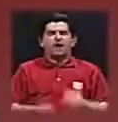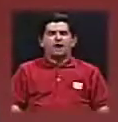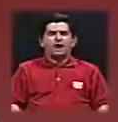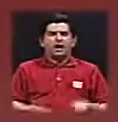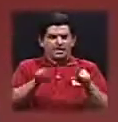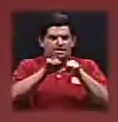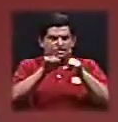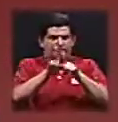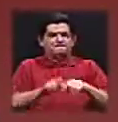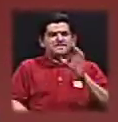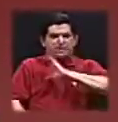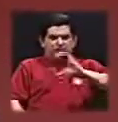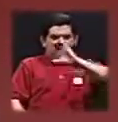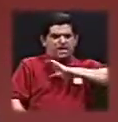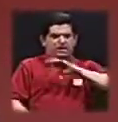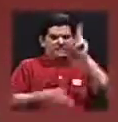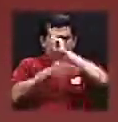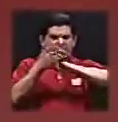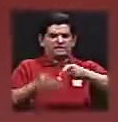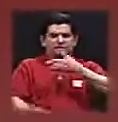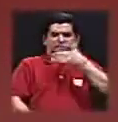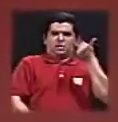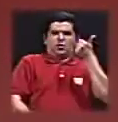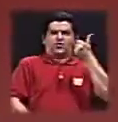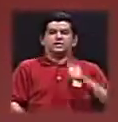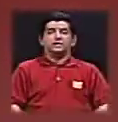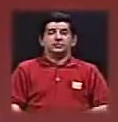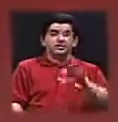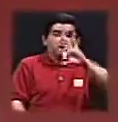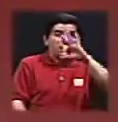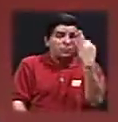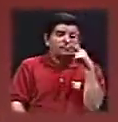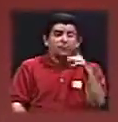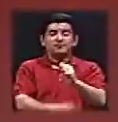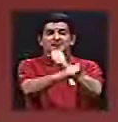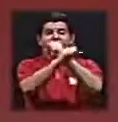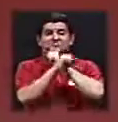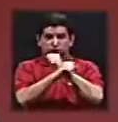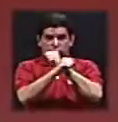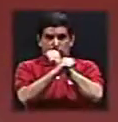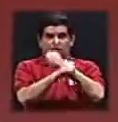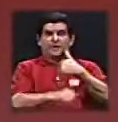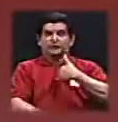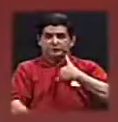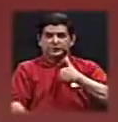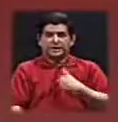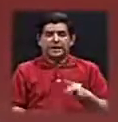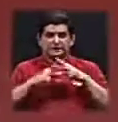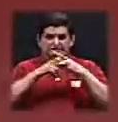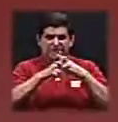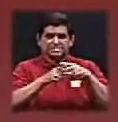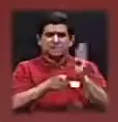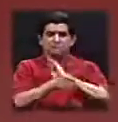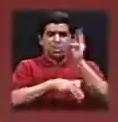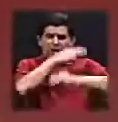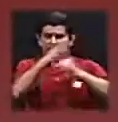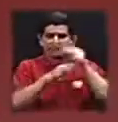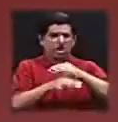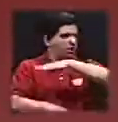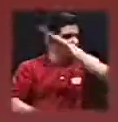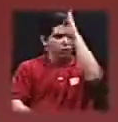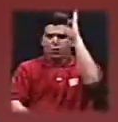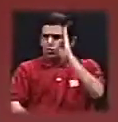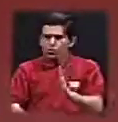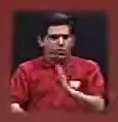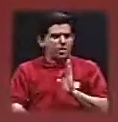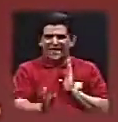actualizamos la calidad de nuestra universidad. Esto de alguna manera está garantizado con el préstamo del Banco Mundial. En ningún momento